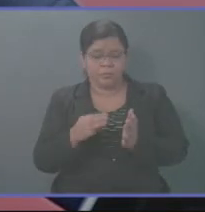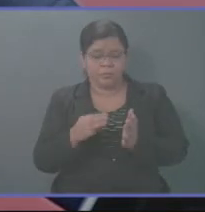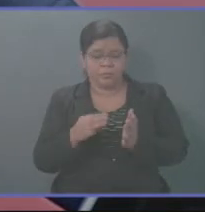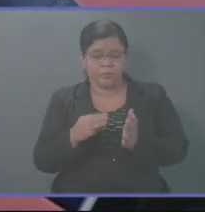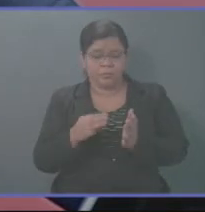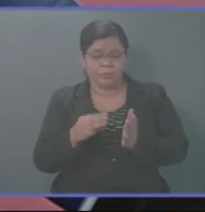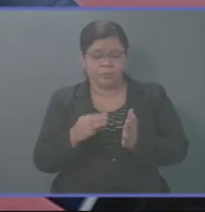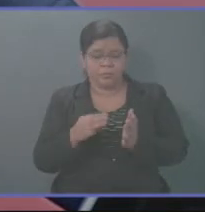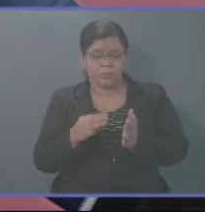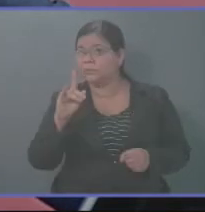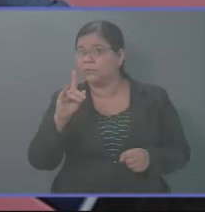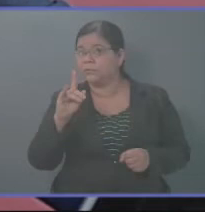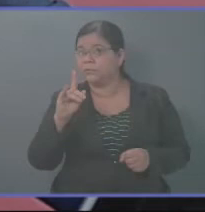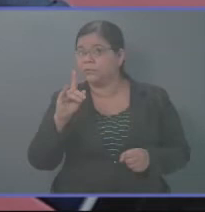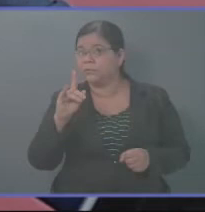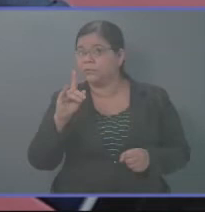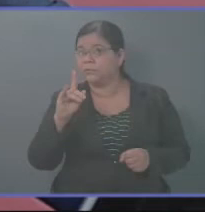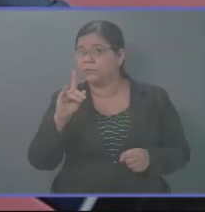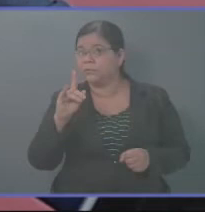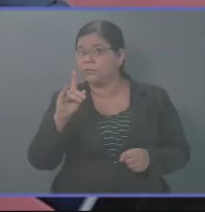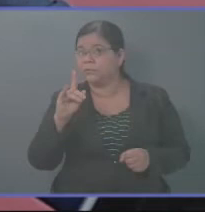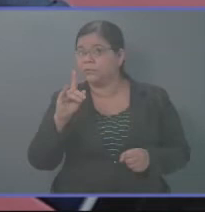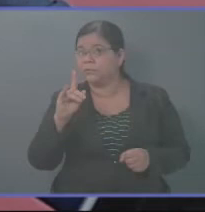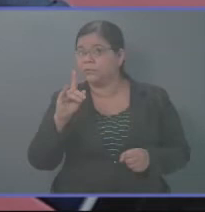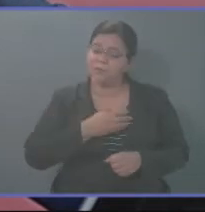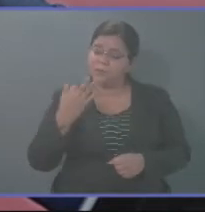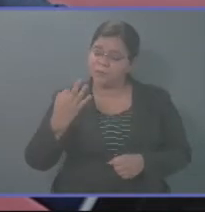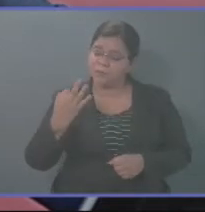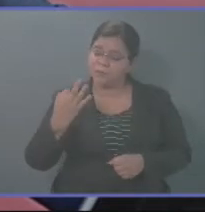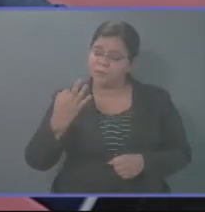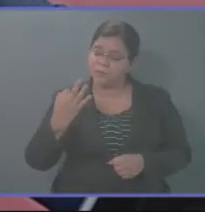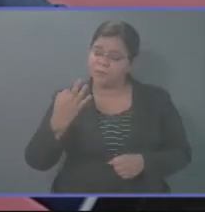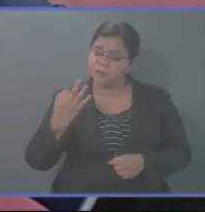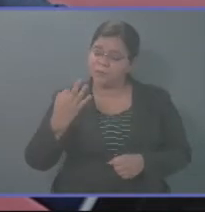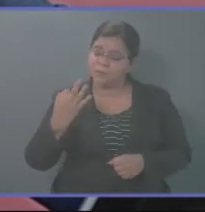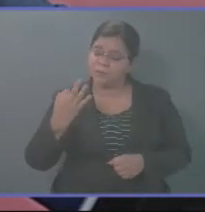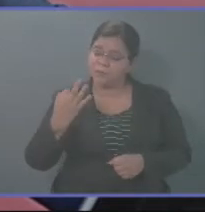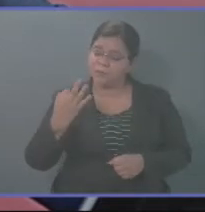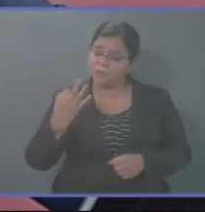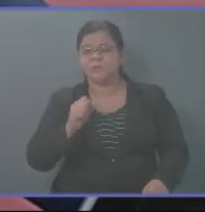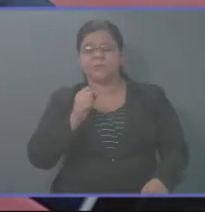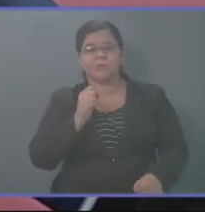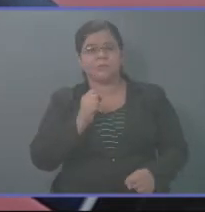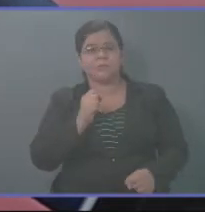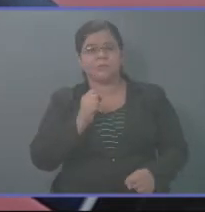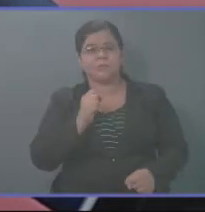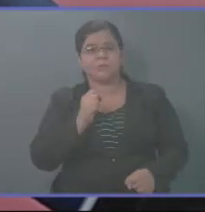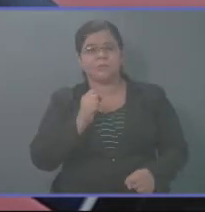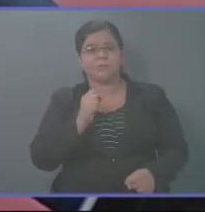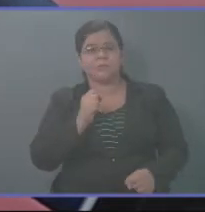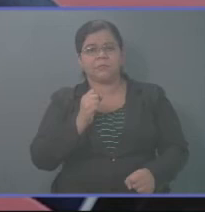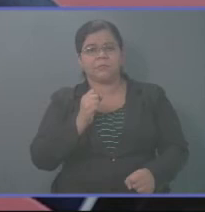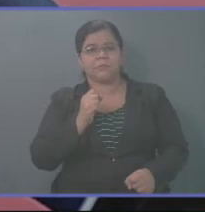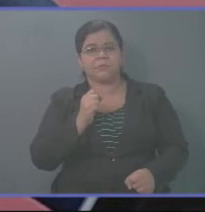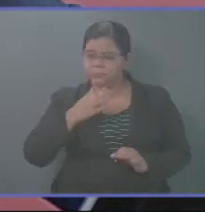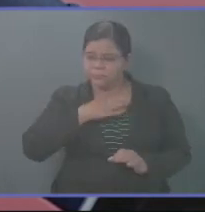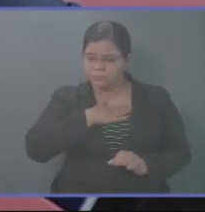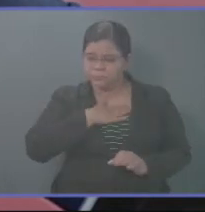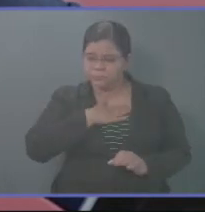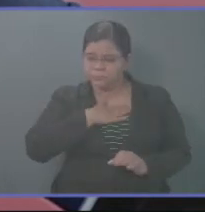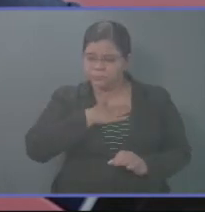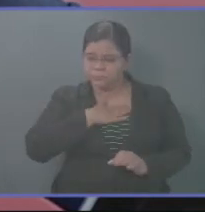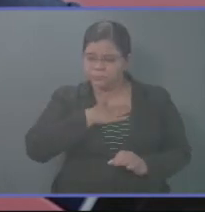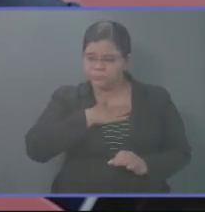van a alcanzar si no los utilizamos efectivamente. Yo sí, en este sentido, por